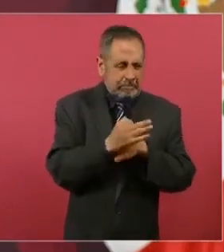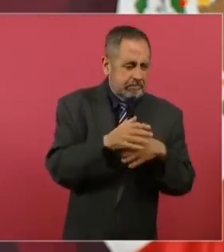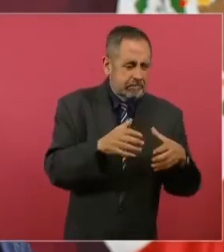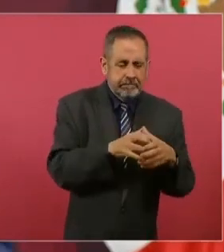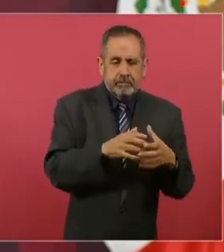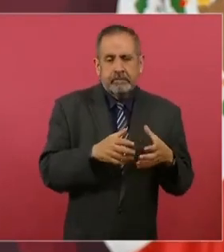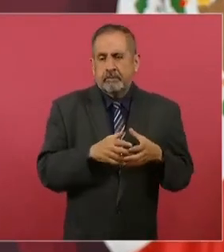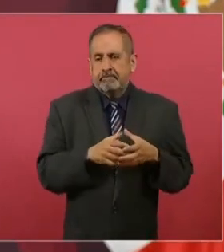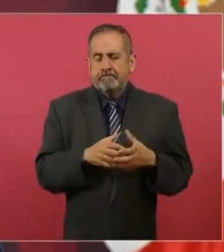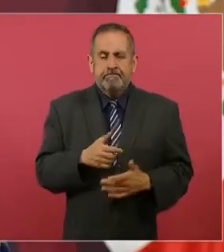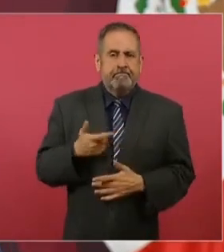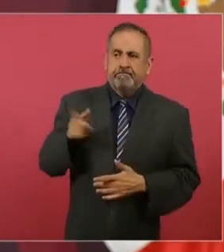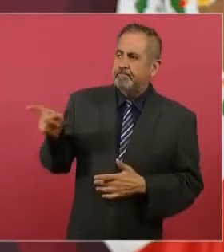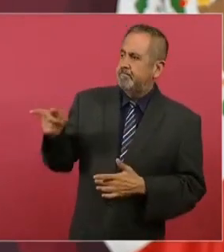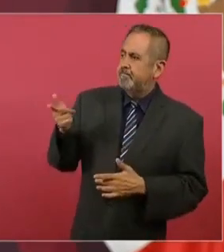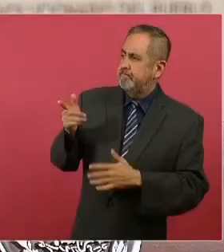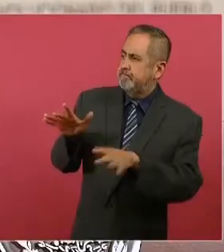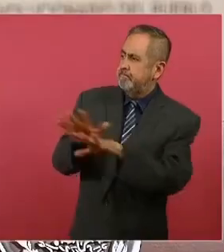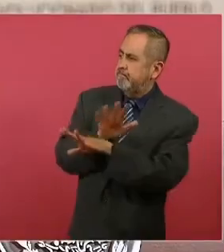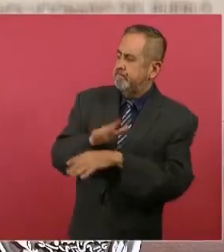pues a esos no les gusta, ¿no?